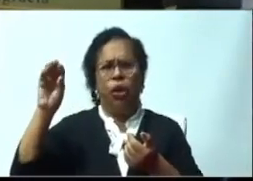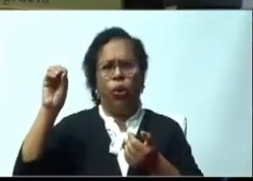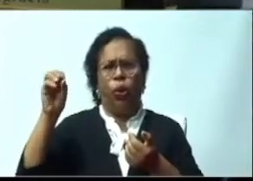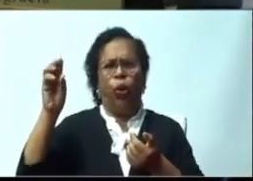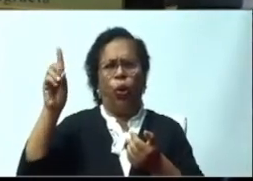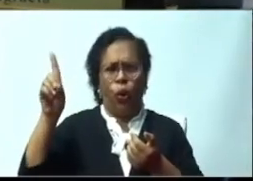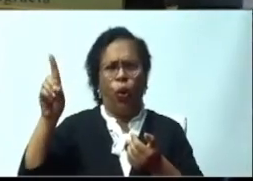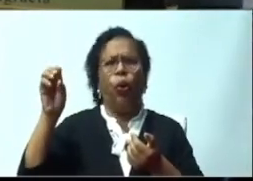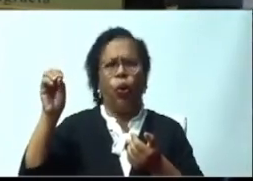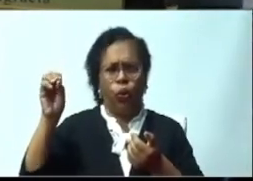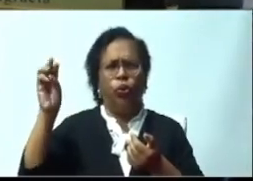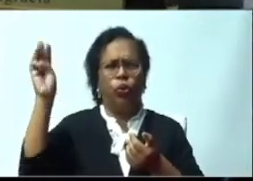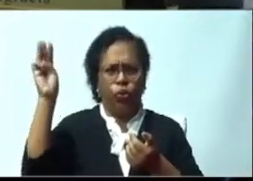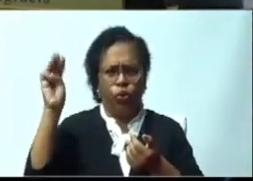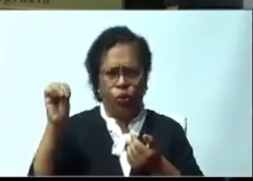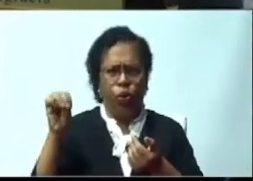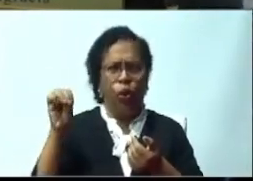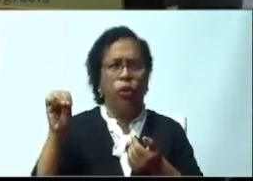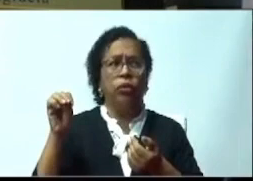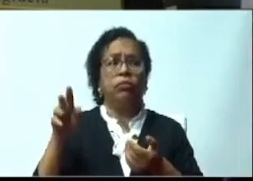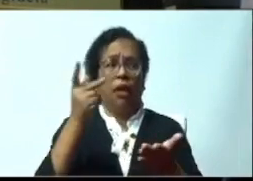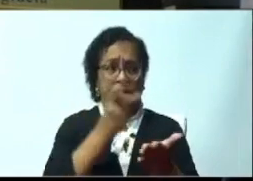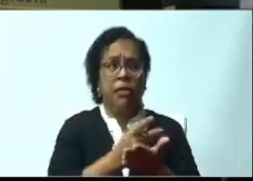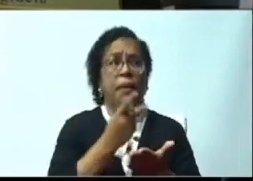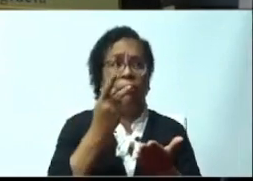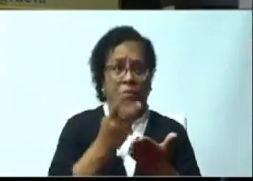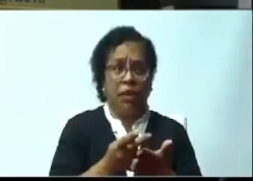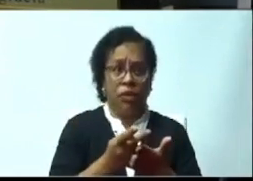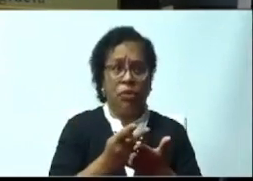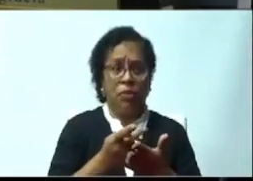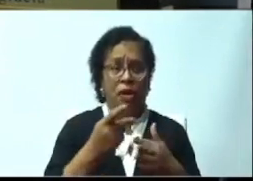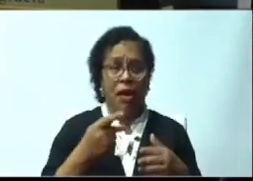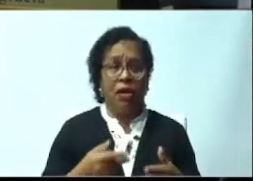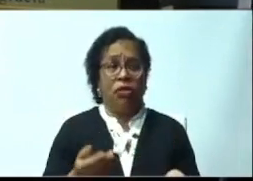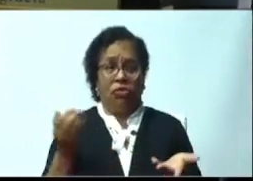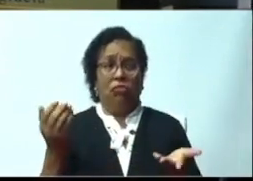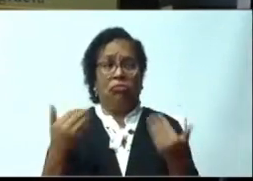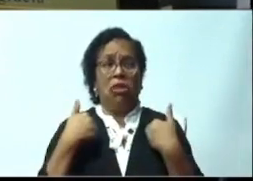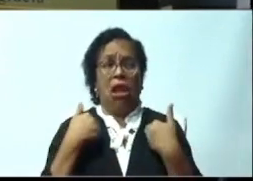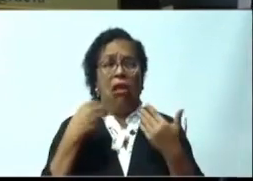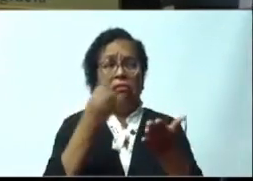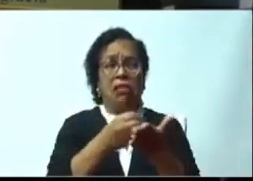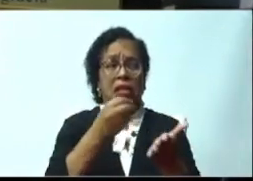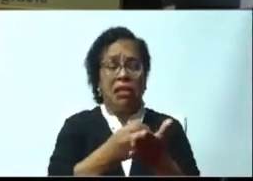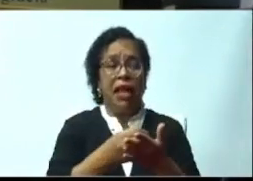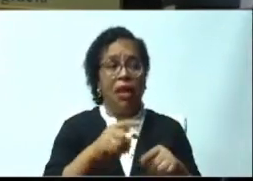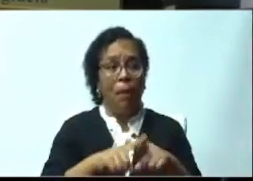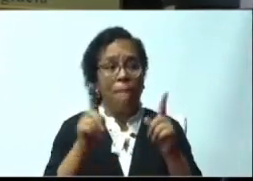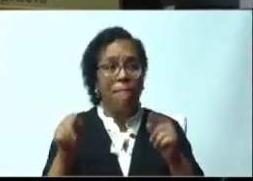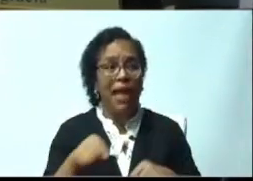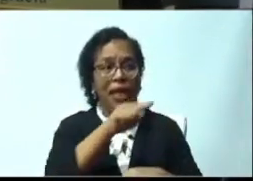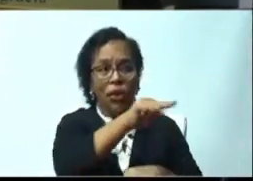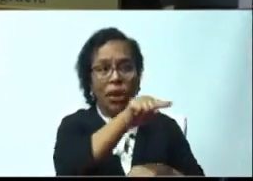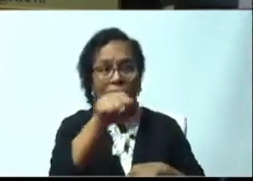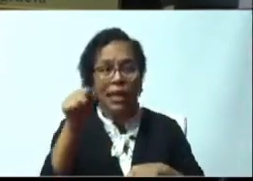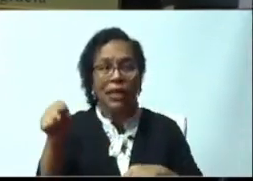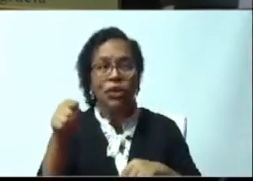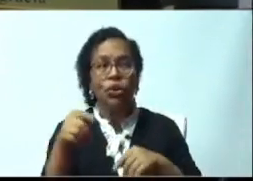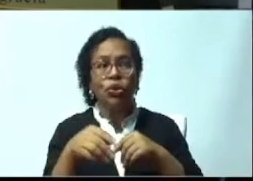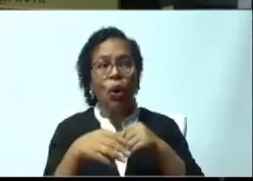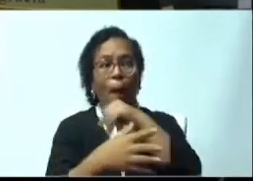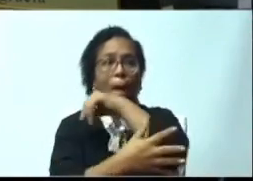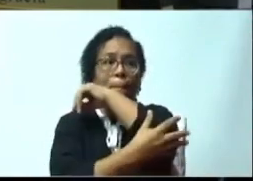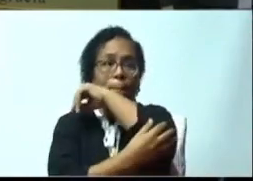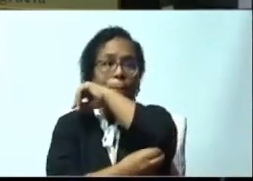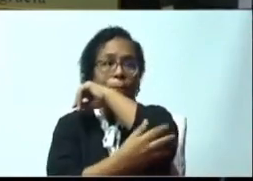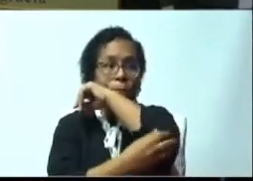este presupuesto, y le sobra el chelito, pero a los pobres y a la clase media no. Ustedes están